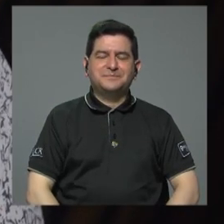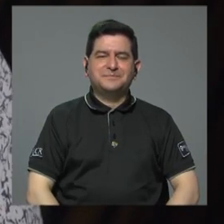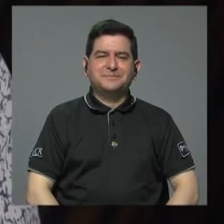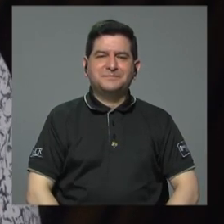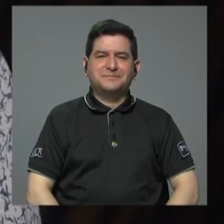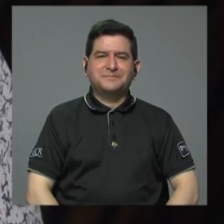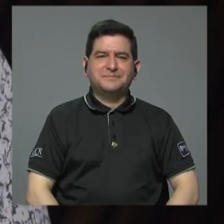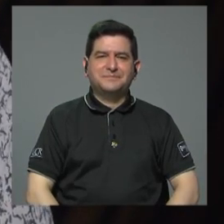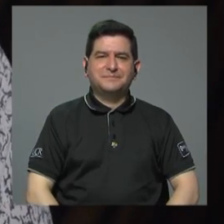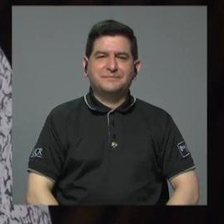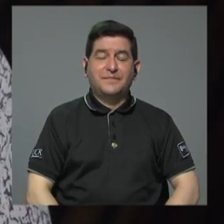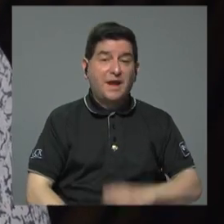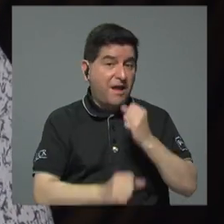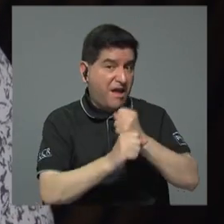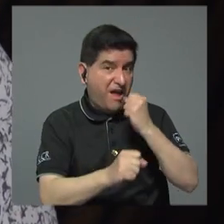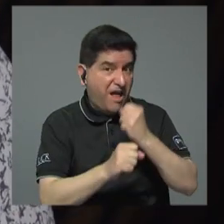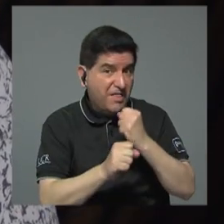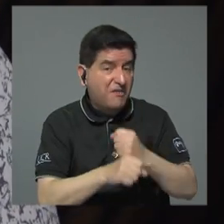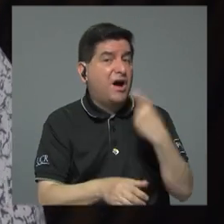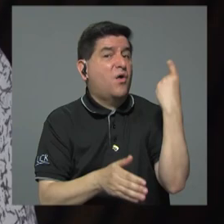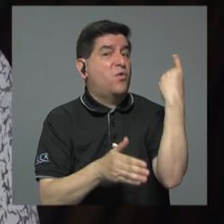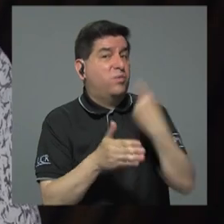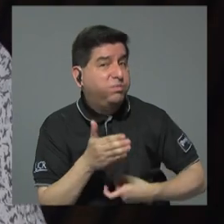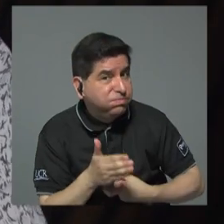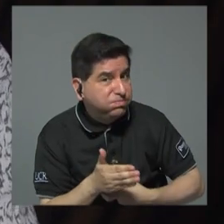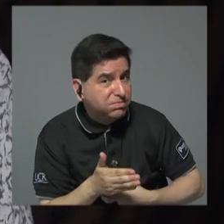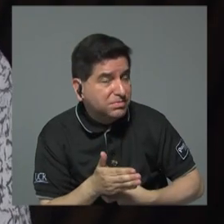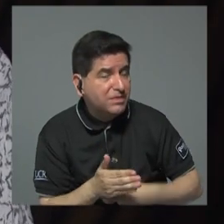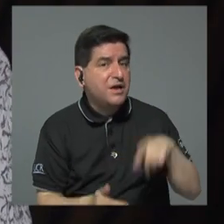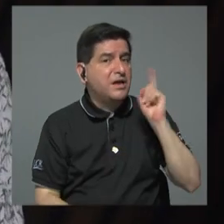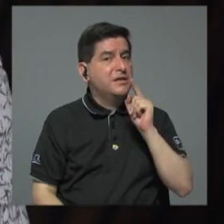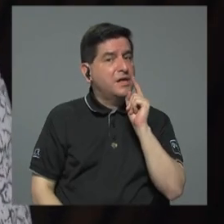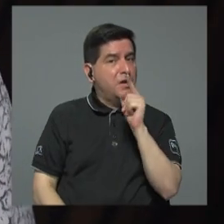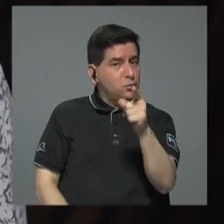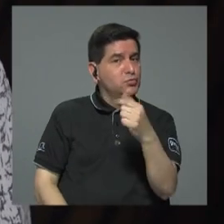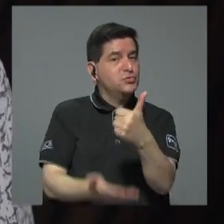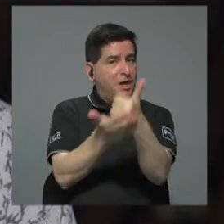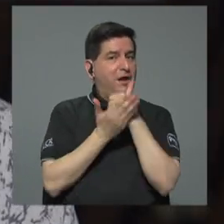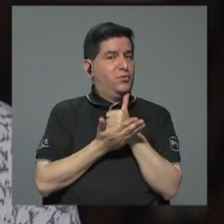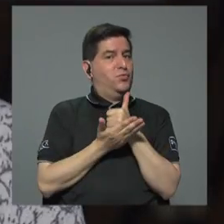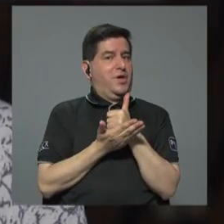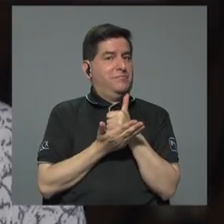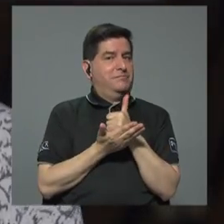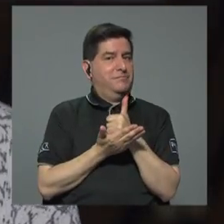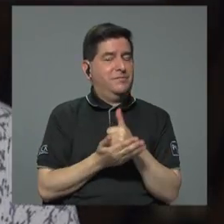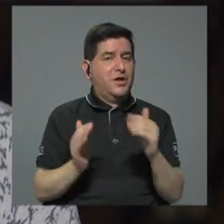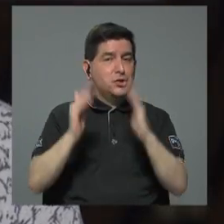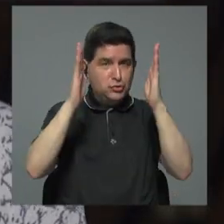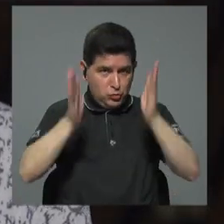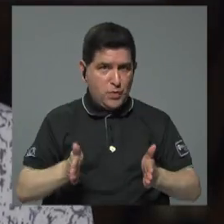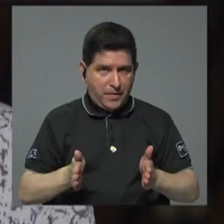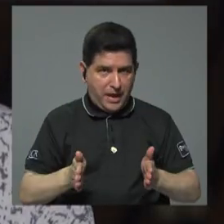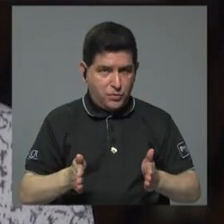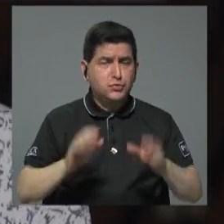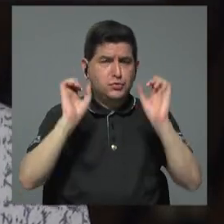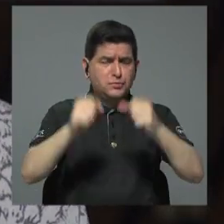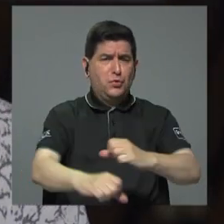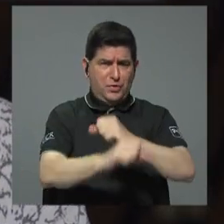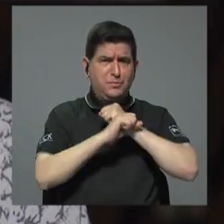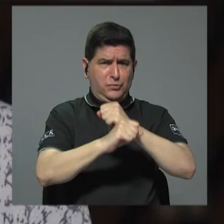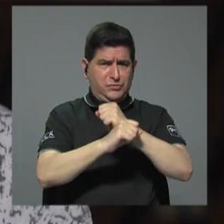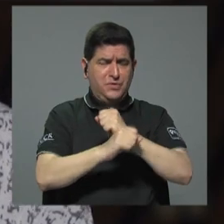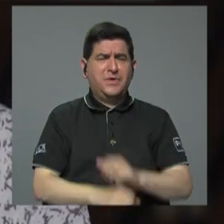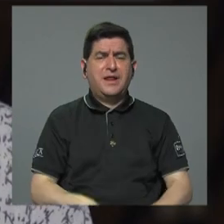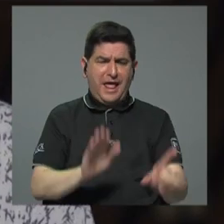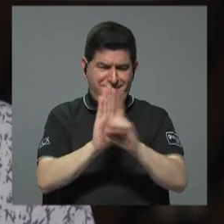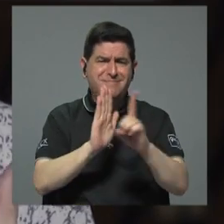doblecheck@ucr.ac.cr. El trabajo es duro y vamos a necesitar su ayuda. Como ciudadanía, podemos garantizar